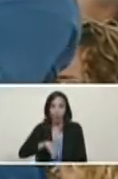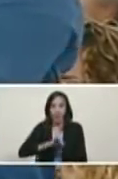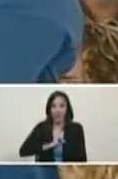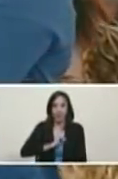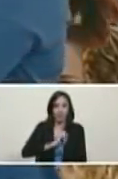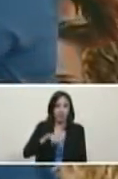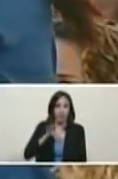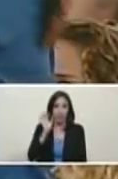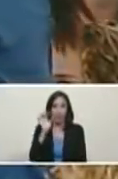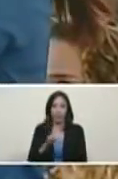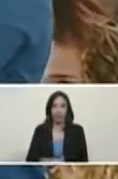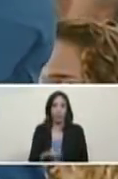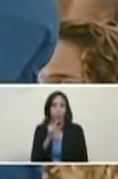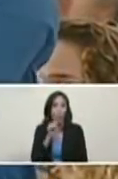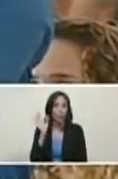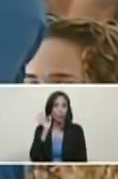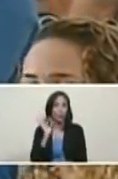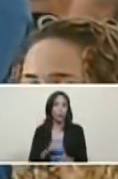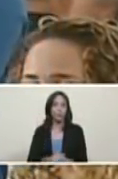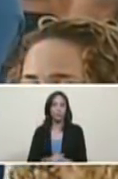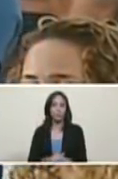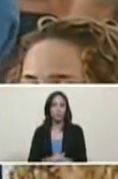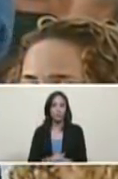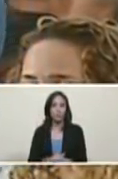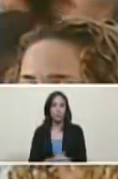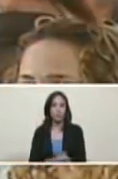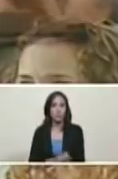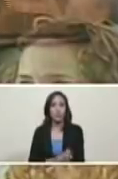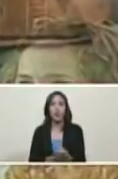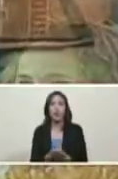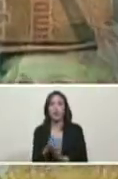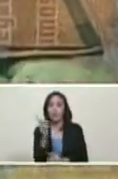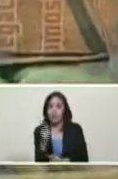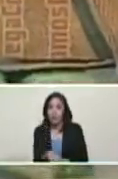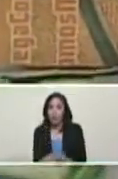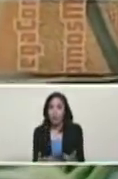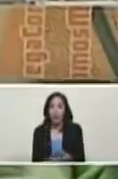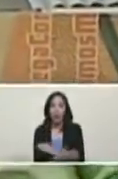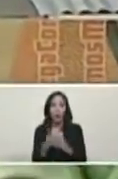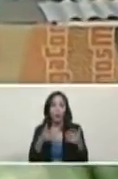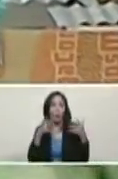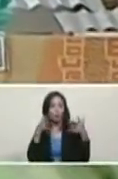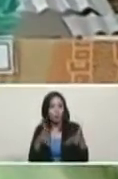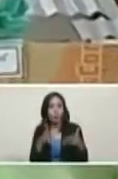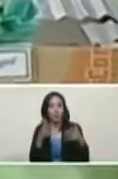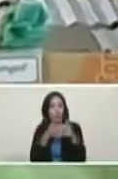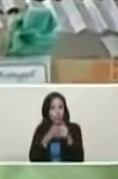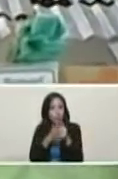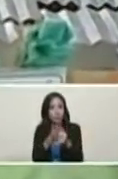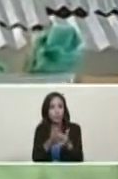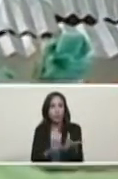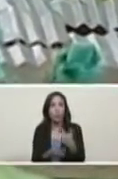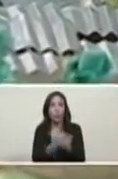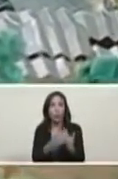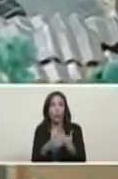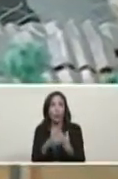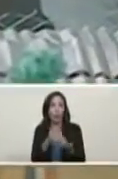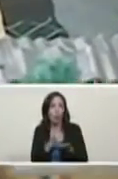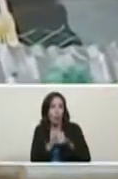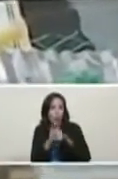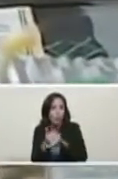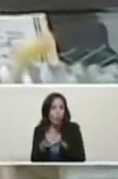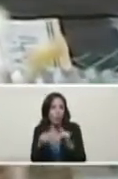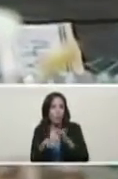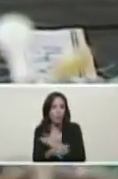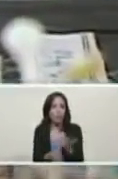como venezolanas. También, presidente, otra de las orientaciones o direcciones hacia donde nos lleva la cartografía social